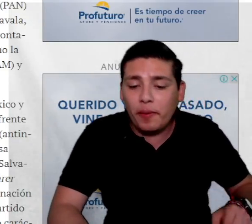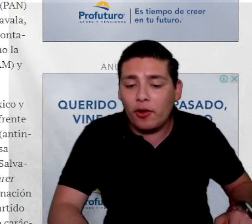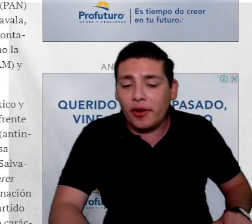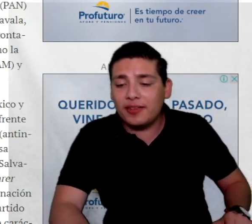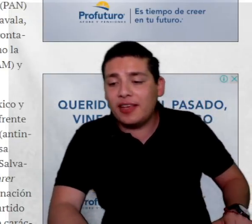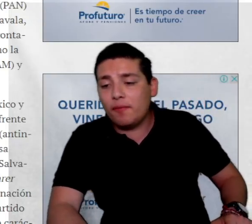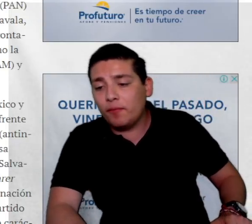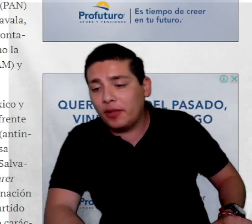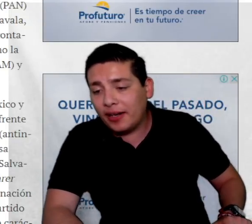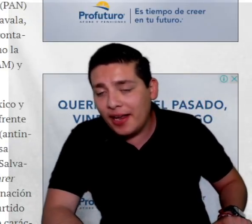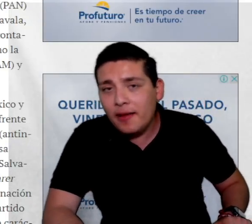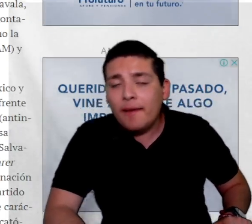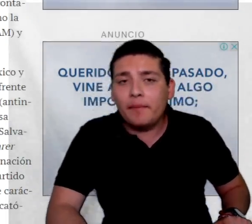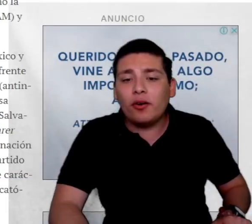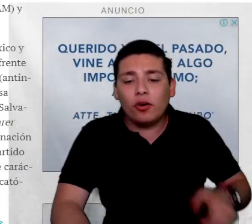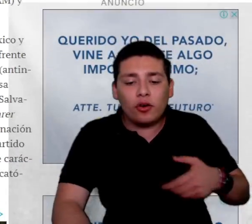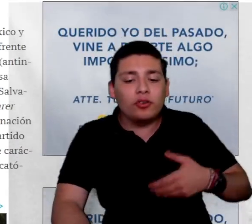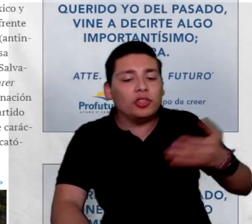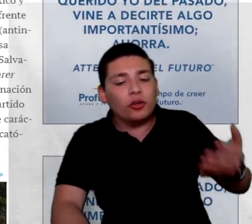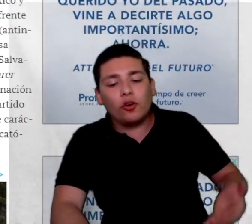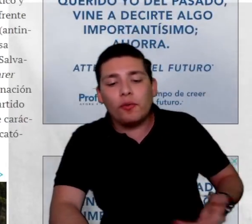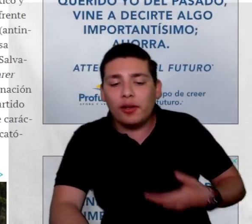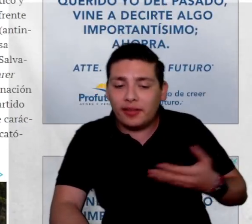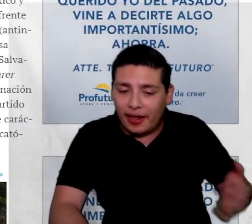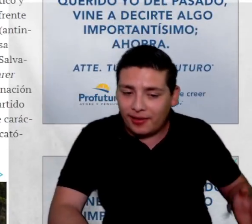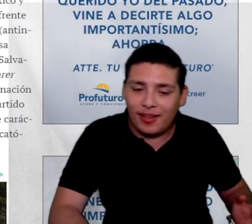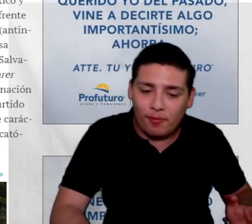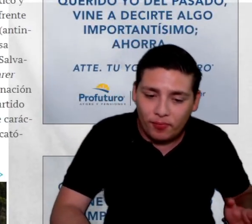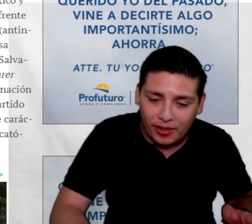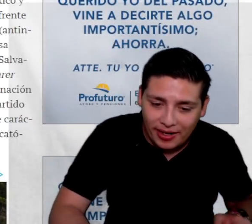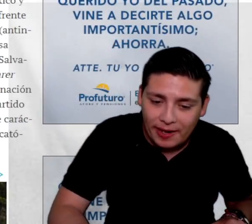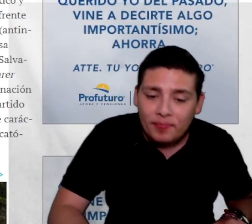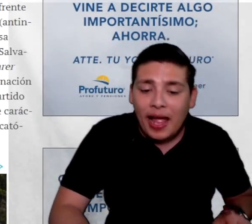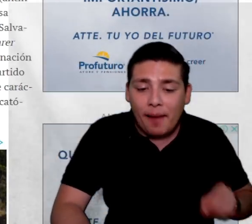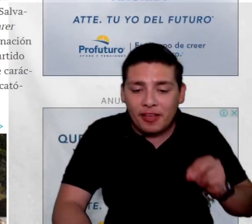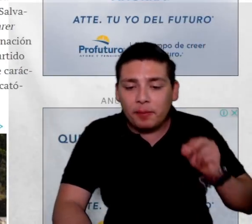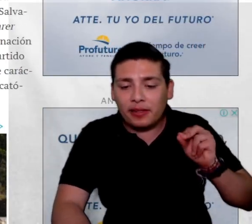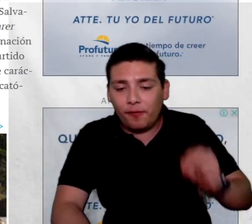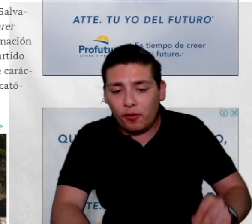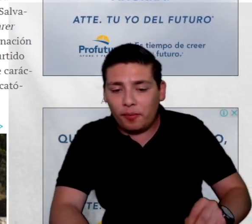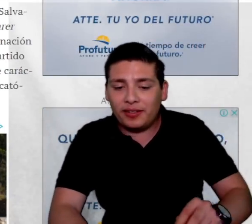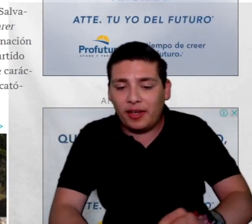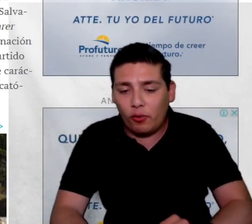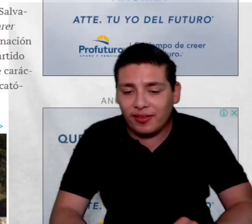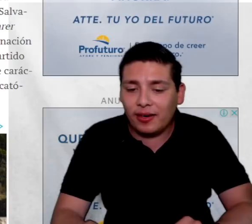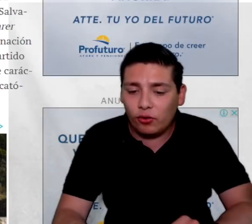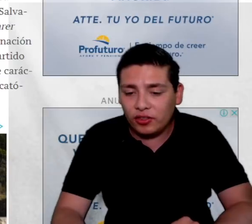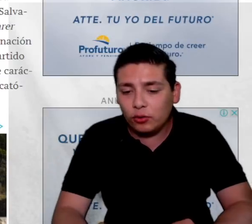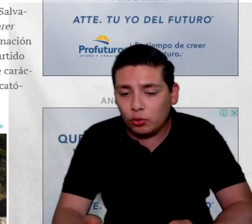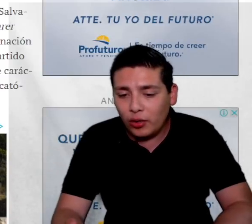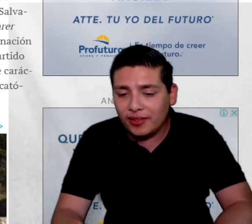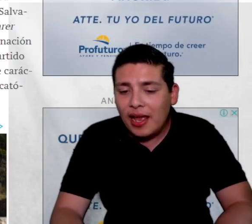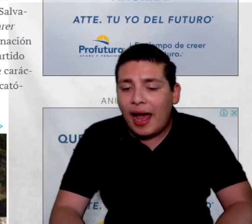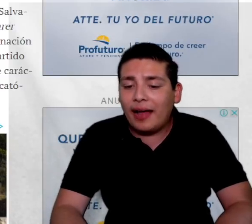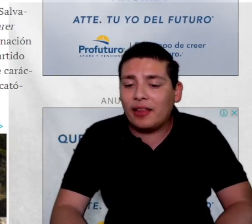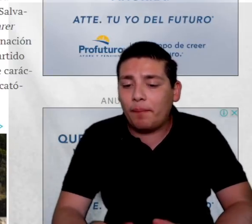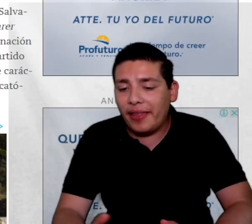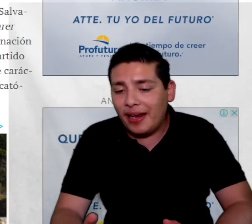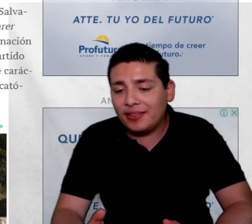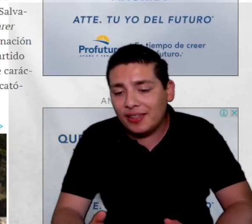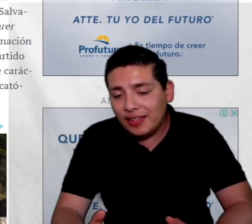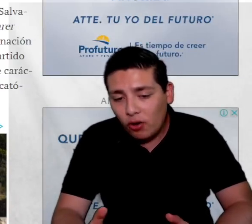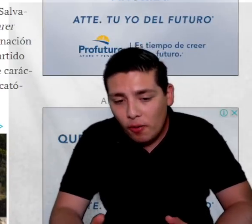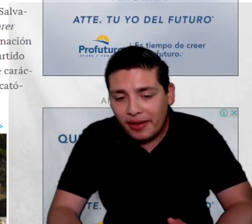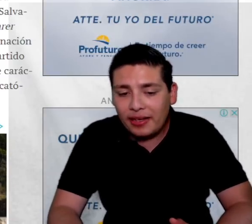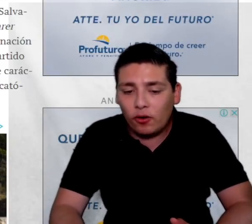Estudios Superiores de Monterrey, mejor conocido como el TEC de Monterrey. Ambas plataformas, que cuentan con dos estructuras a